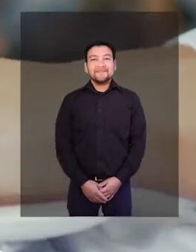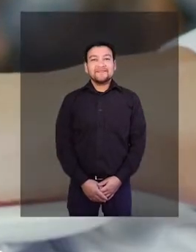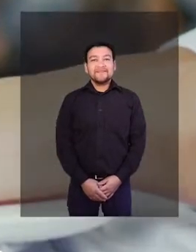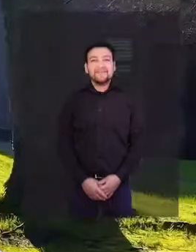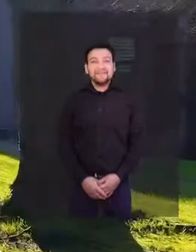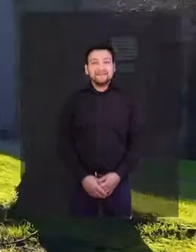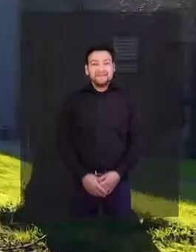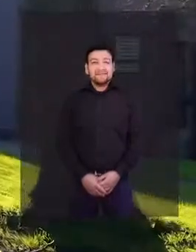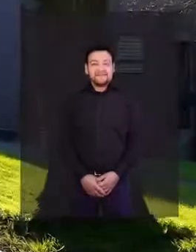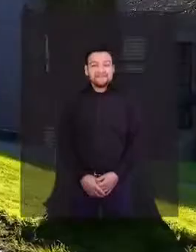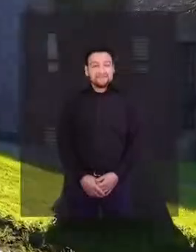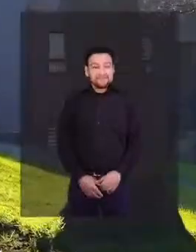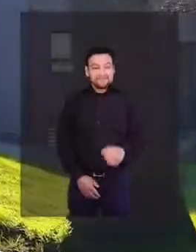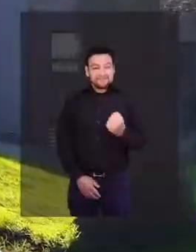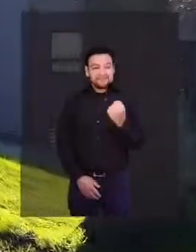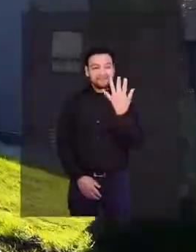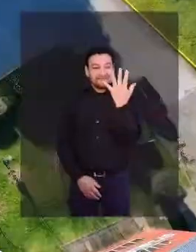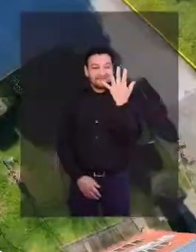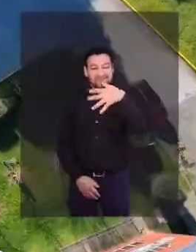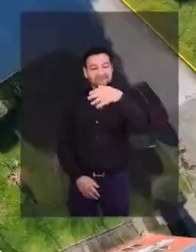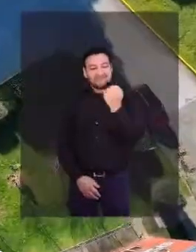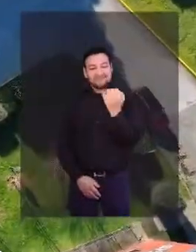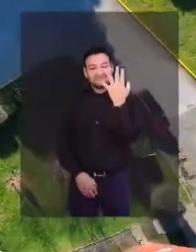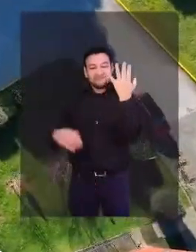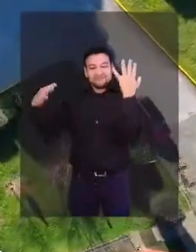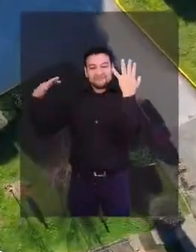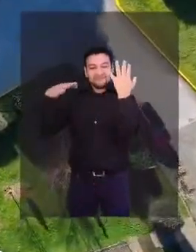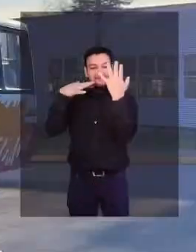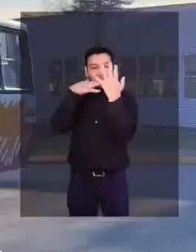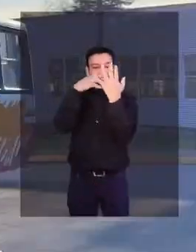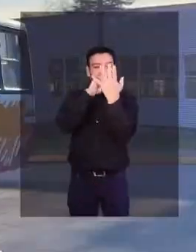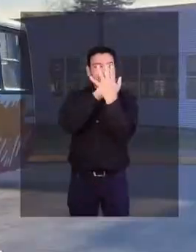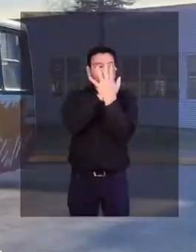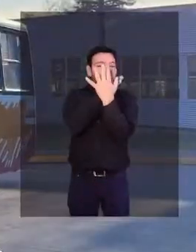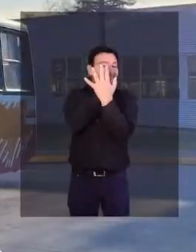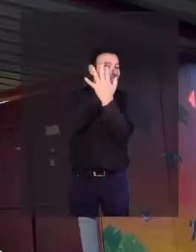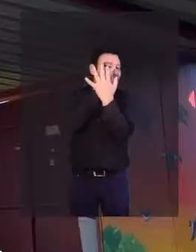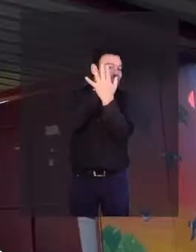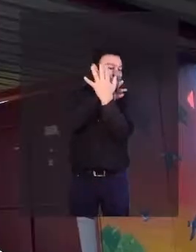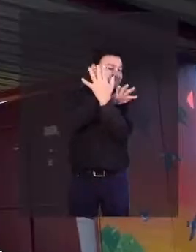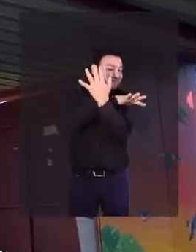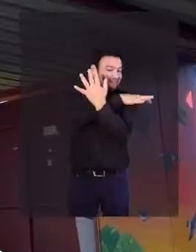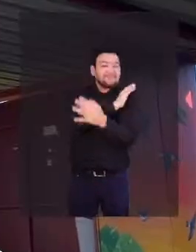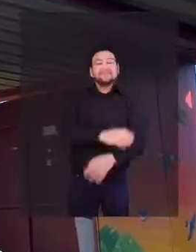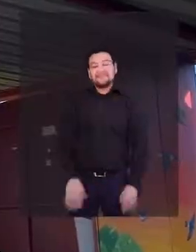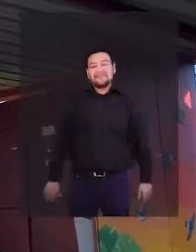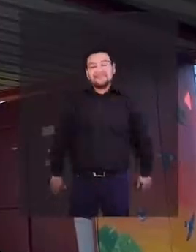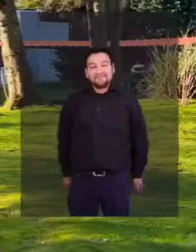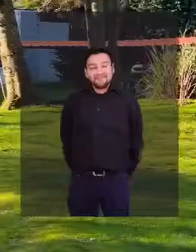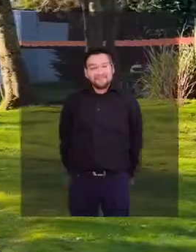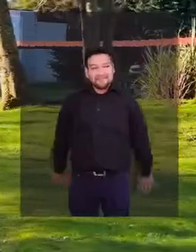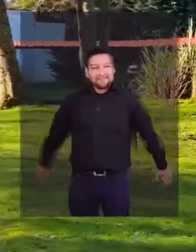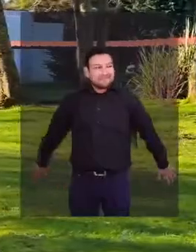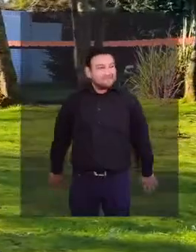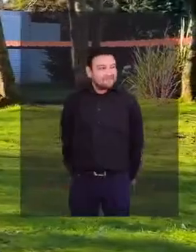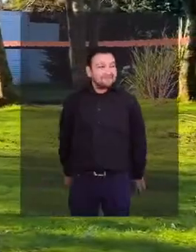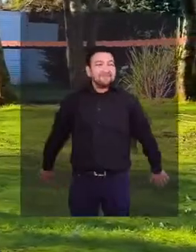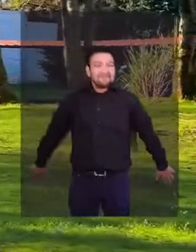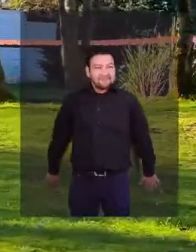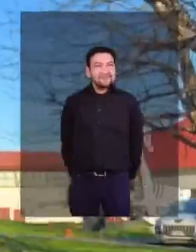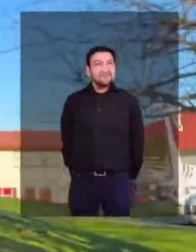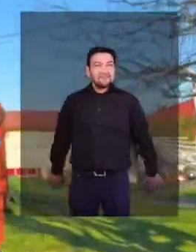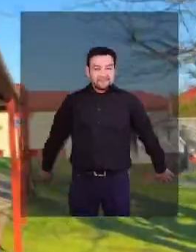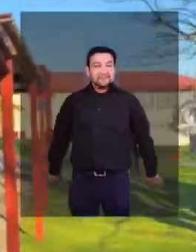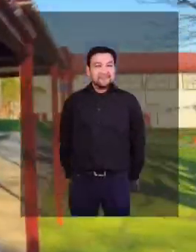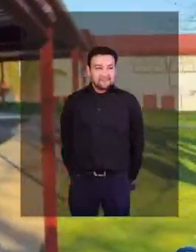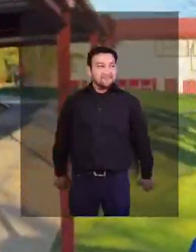En nuestras aulas fomentamos la pasión y la excelencia, cultivando habilidades y talentos. Lideramos en